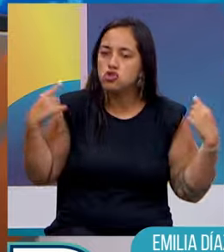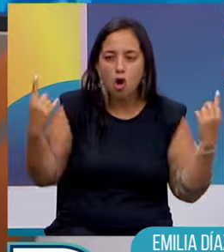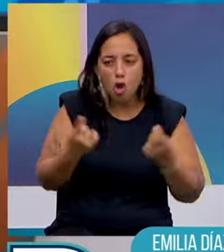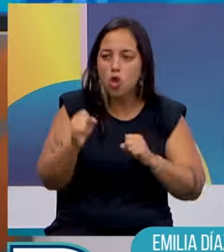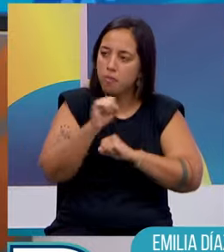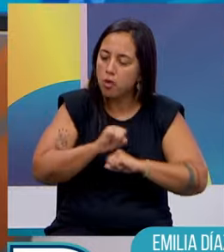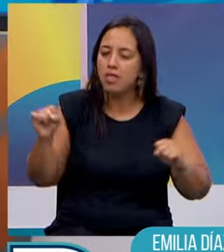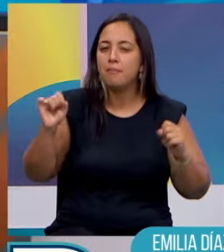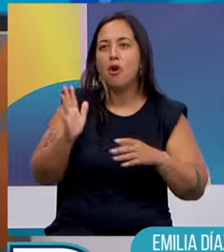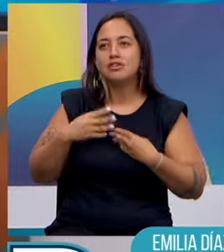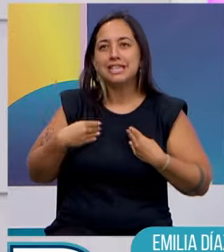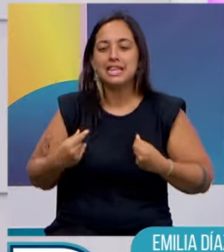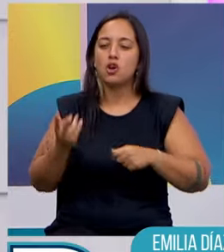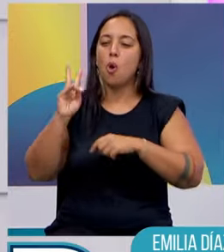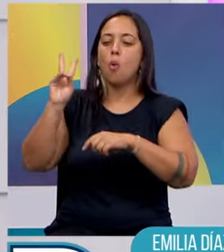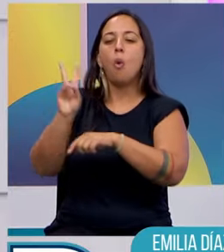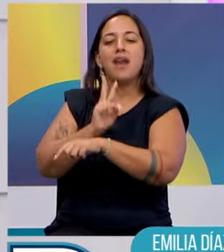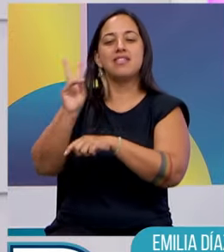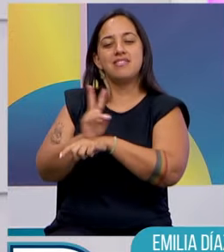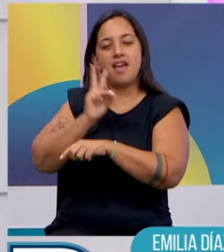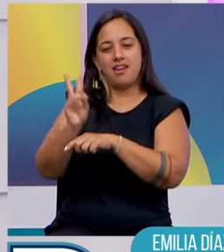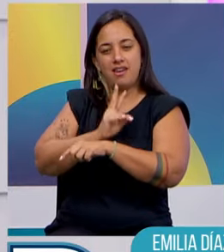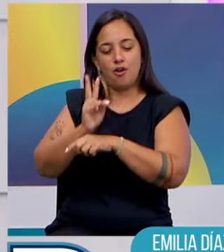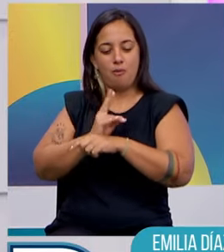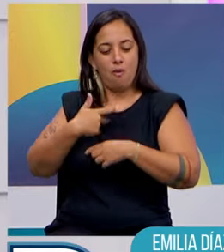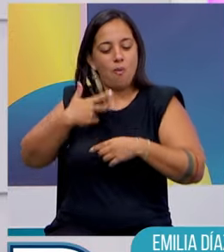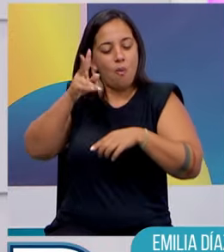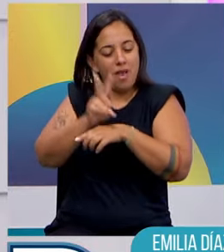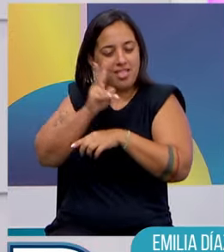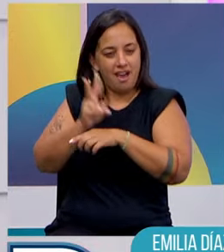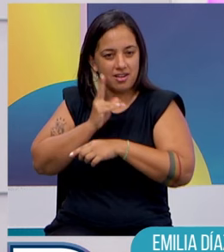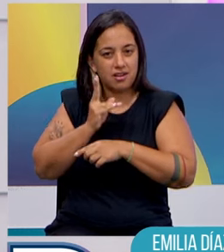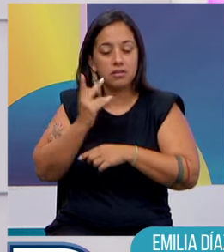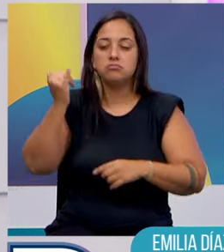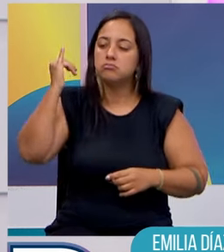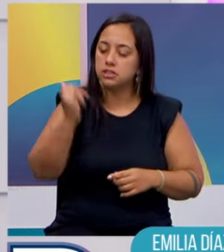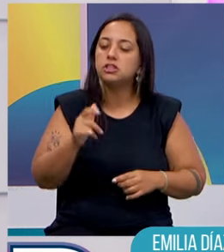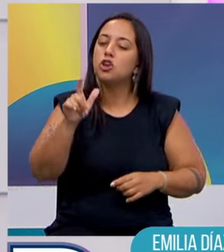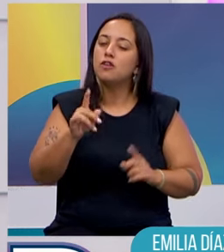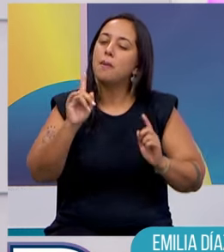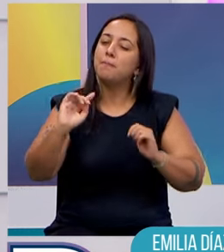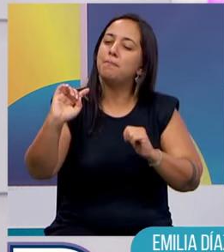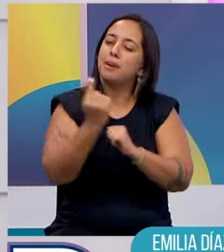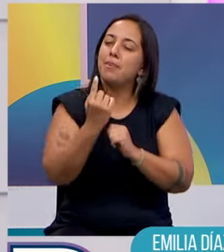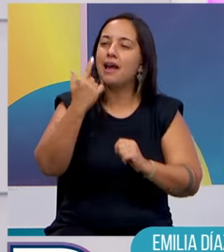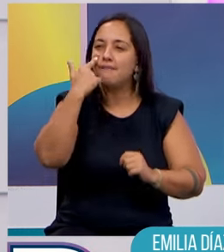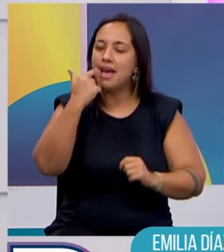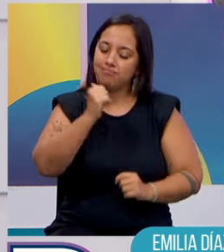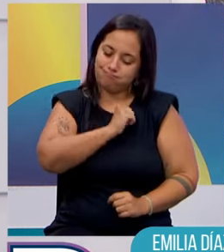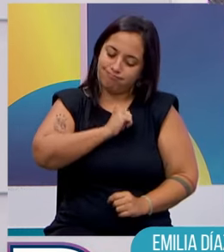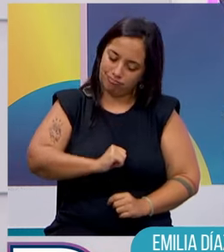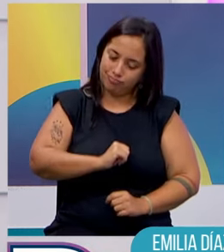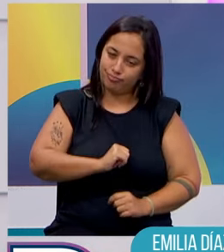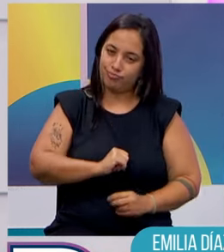ser guardianes? Sí. ¿Sí? Sí, claro. Claro. Hay que mirar la herida. Exacto. ¿No? Porque a veces